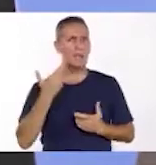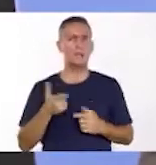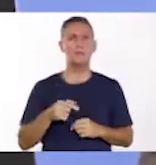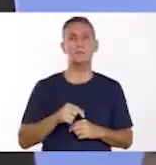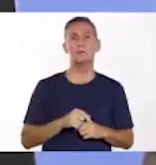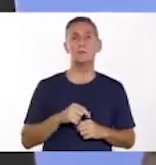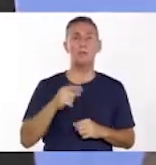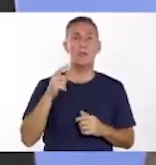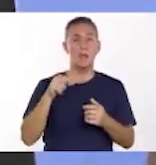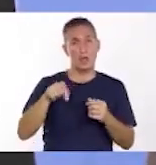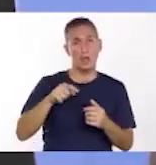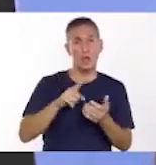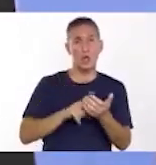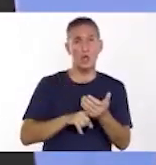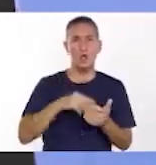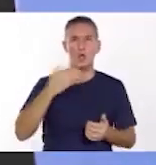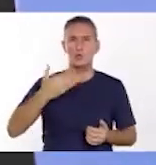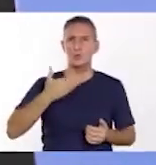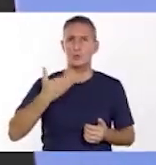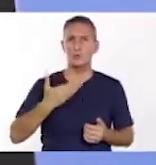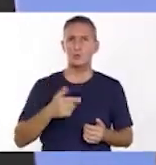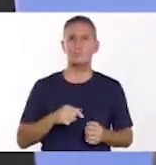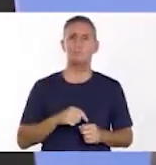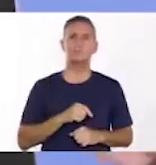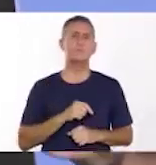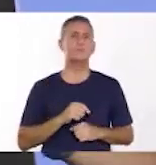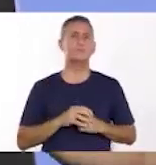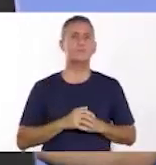un poema a la locomotora.